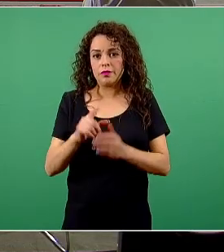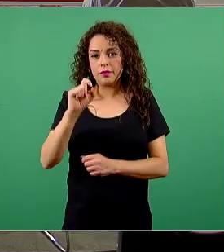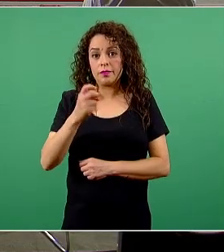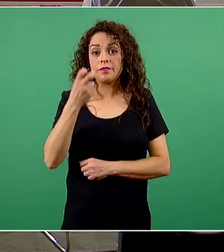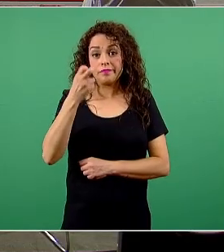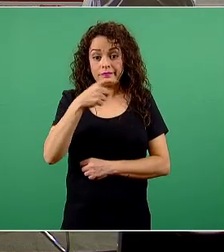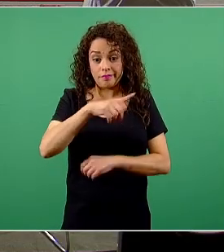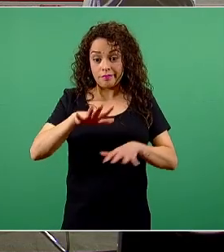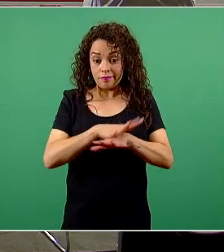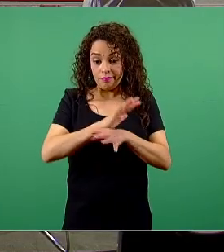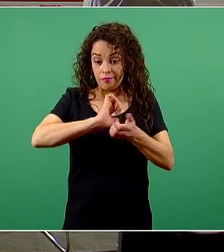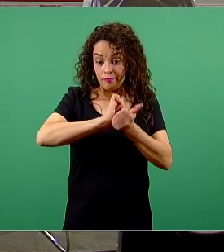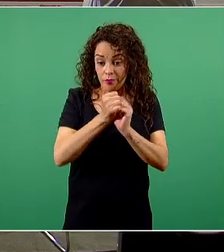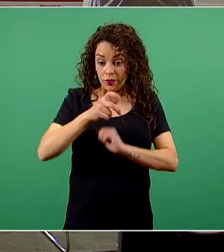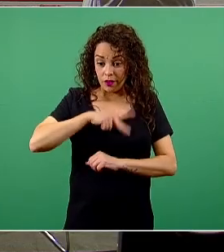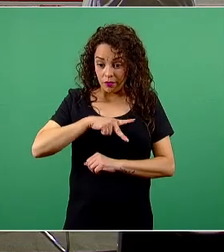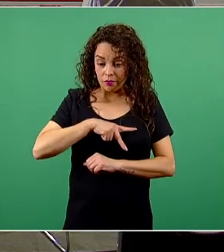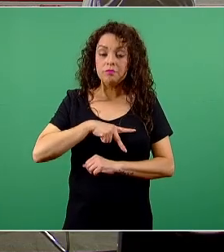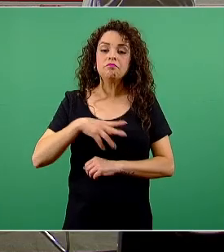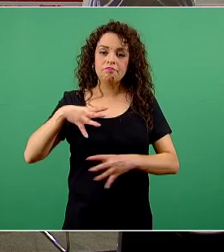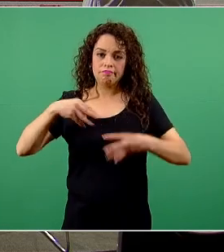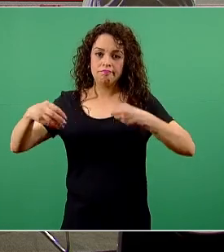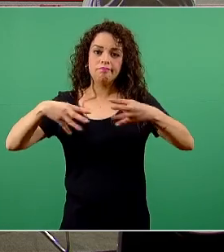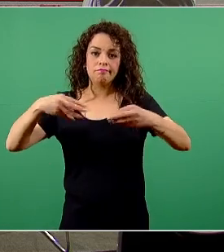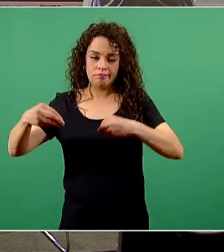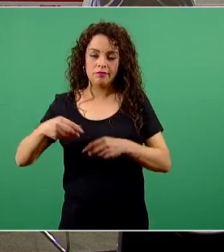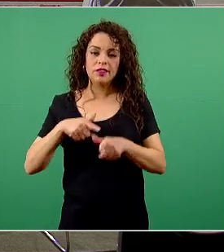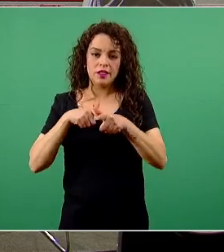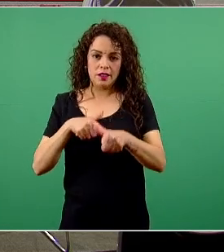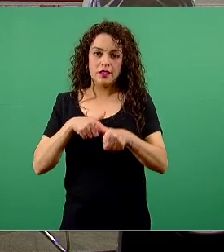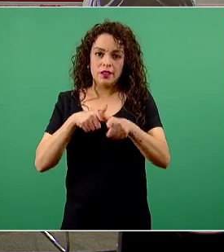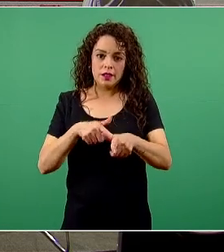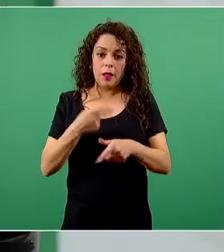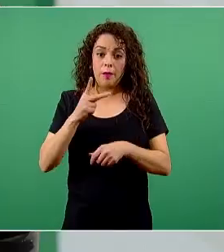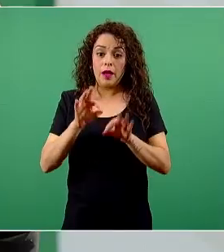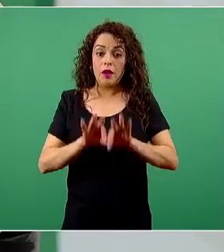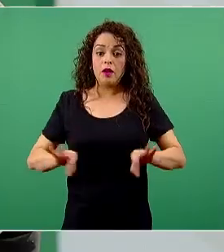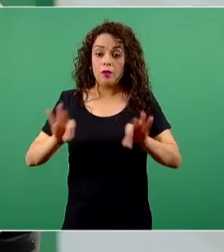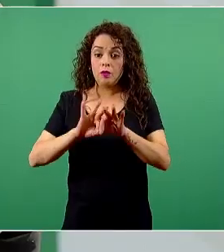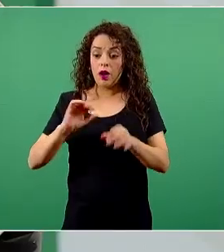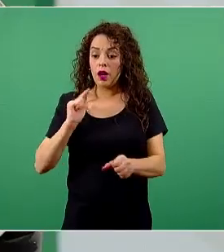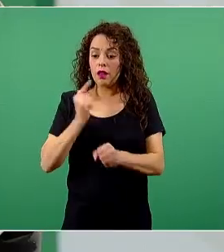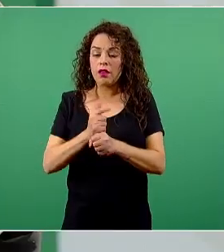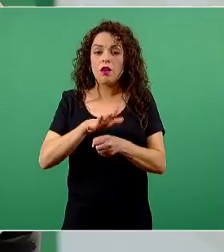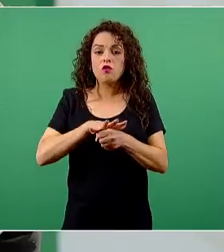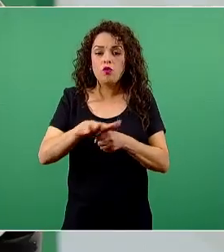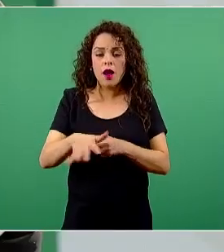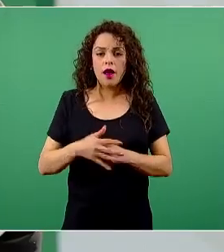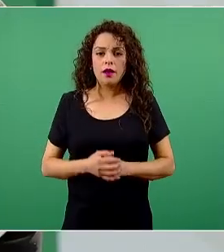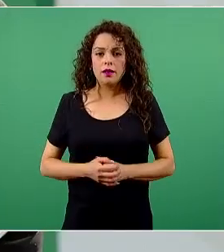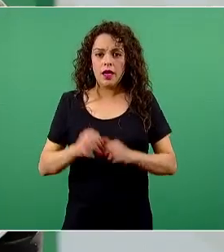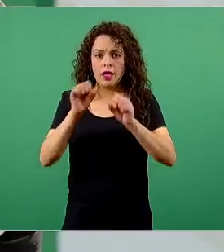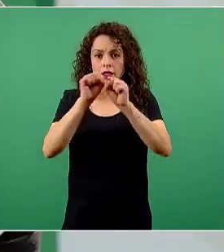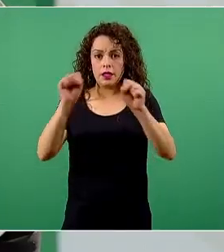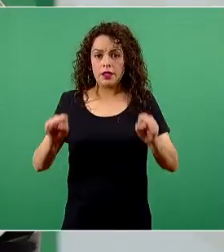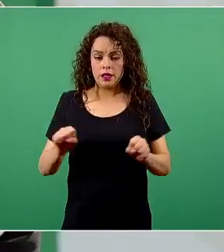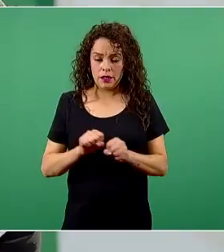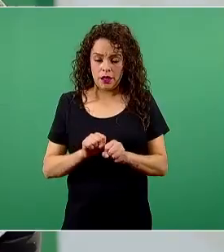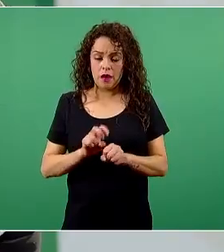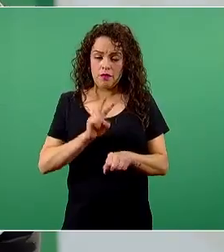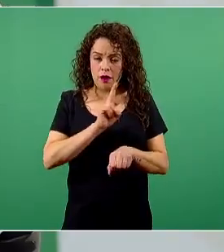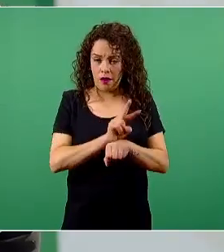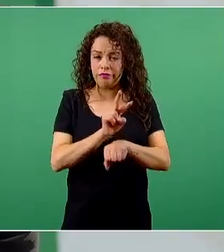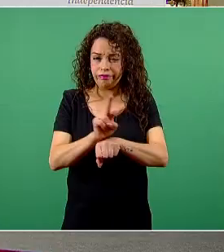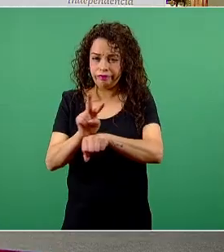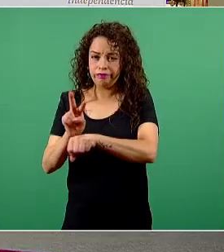circular y pueden empezar a tomar nichos. La importancia de identificarlas es justo que el sistema de vigilancia y